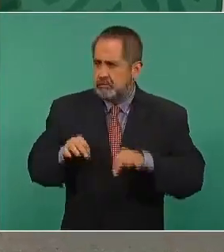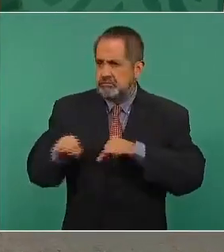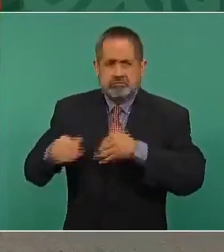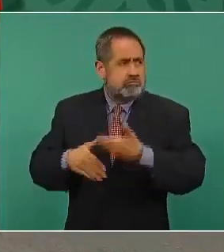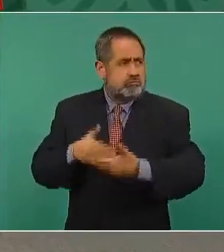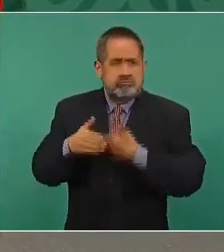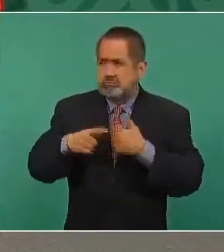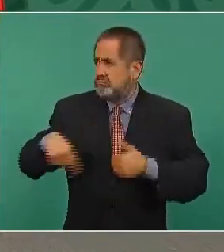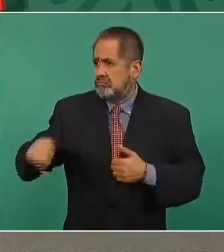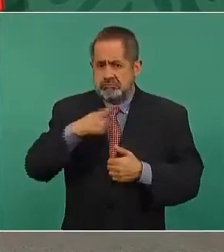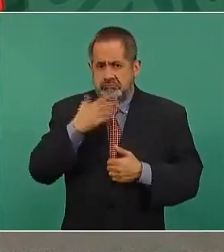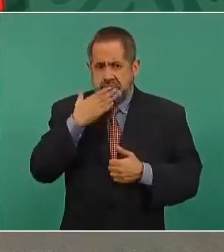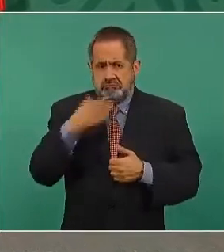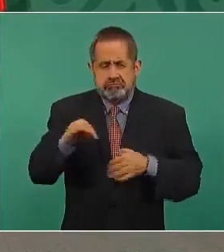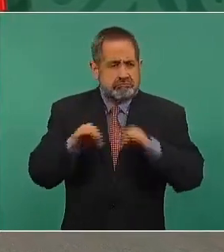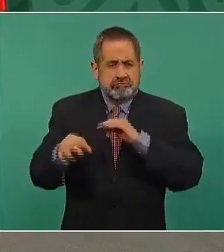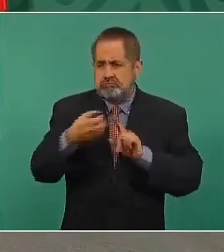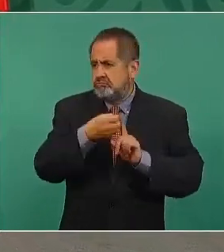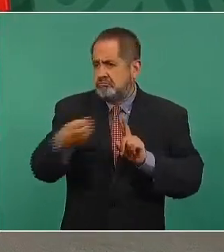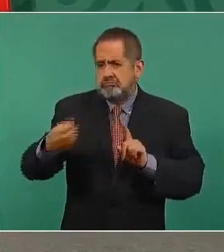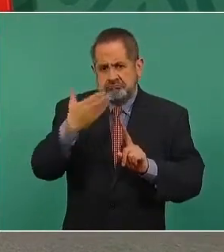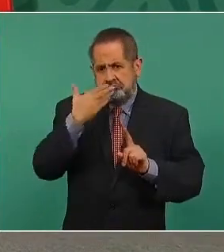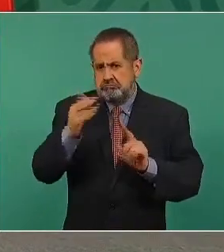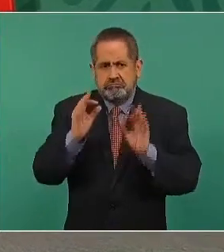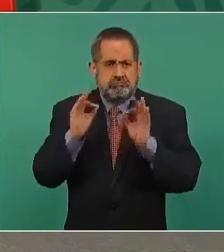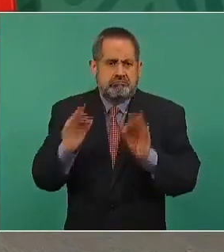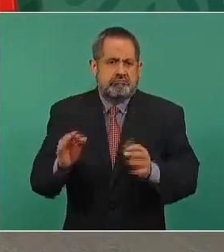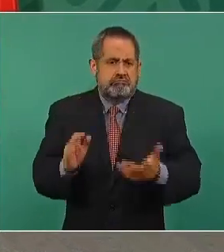trabajamos muy bien,